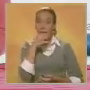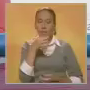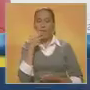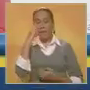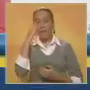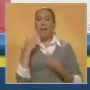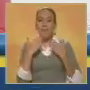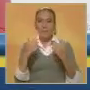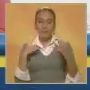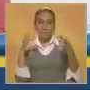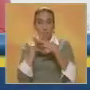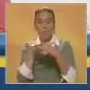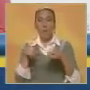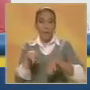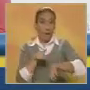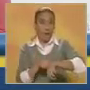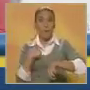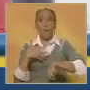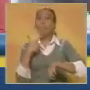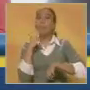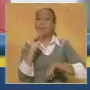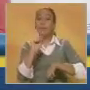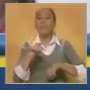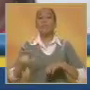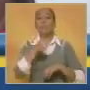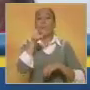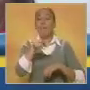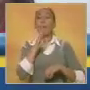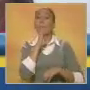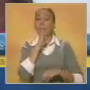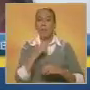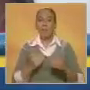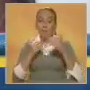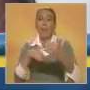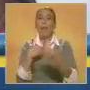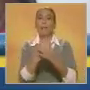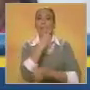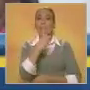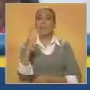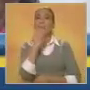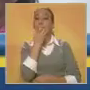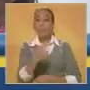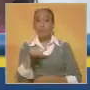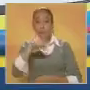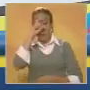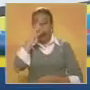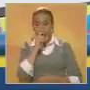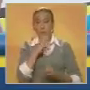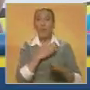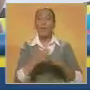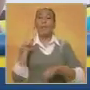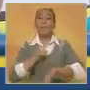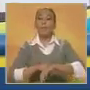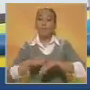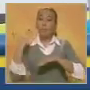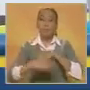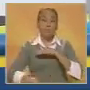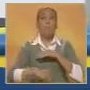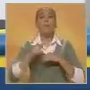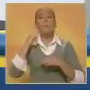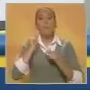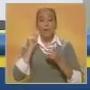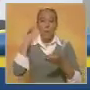este enlace. A esta hora les podemos informar que la Superintendencia de Bancos extendió hasta el 31 de diciembre de este año el plazo que tienen las instituciones financieras para